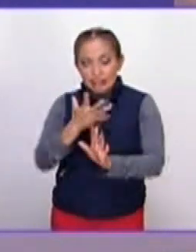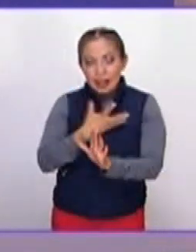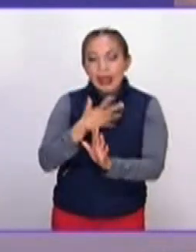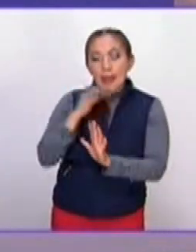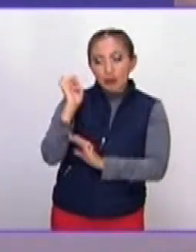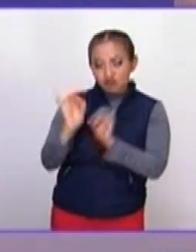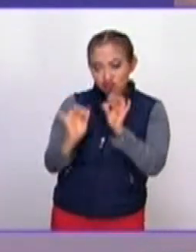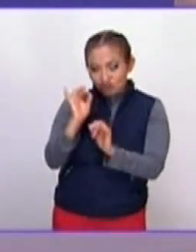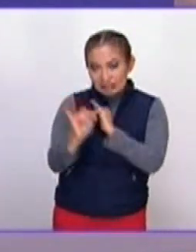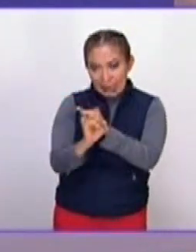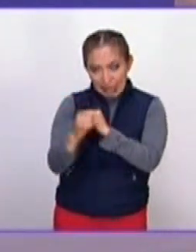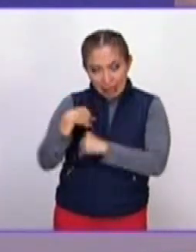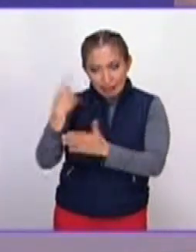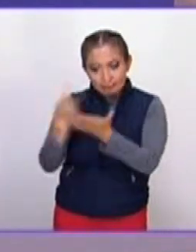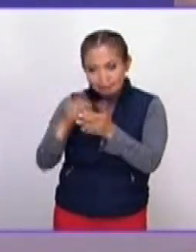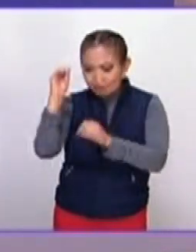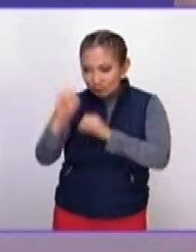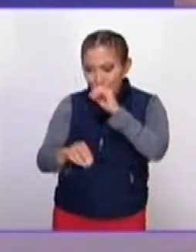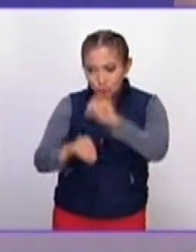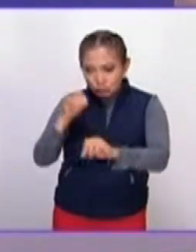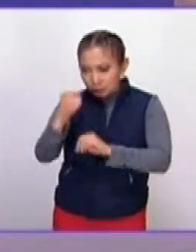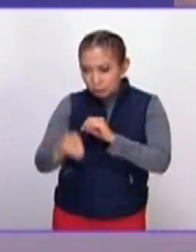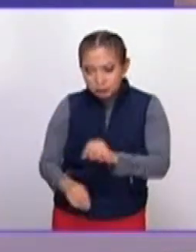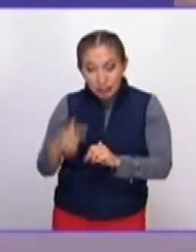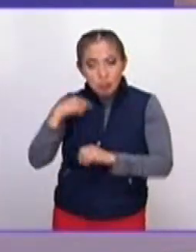está funcional y va a